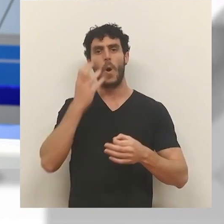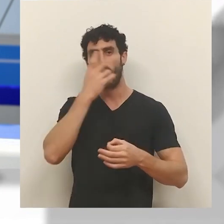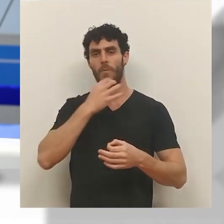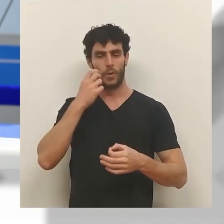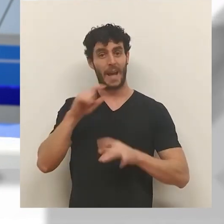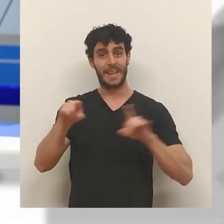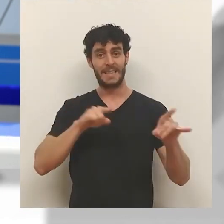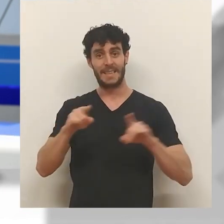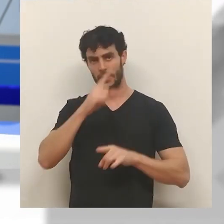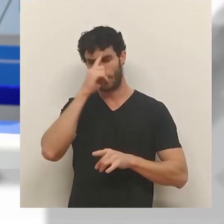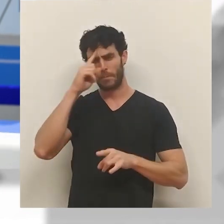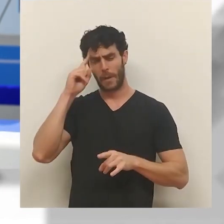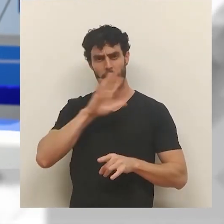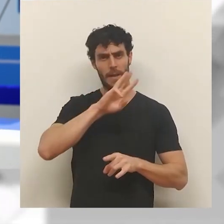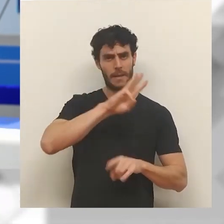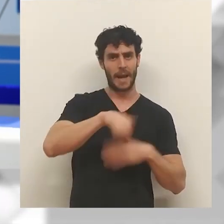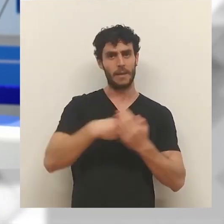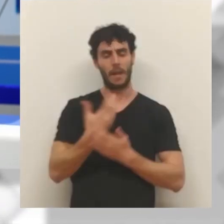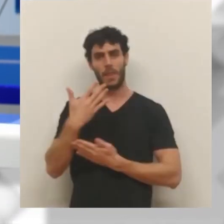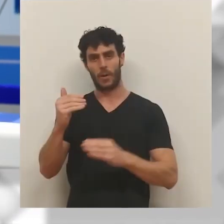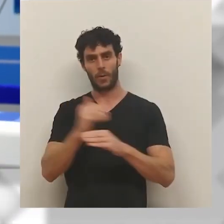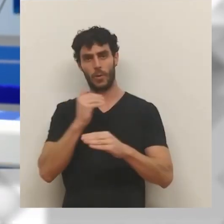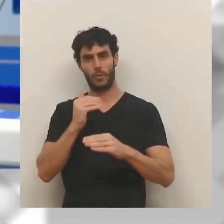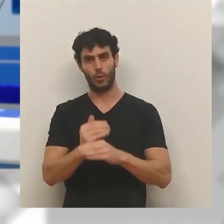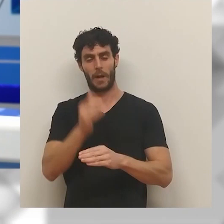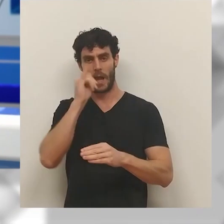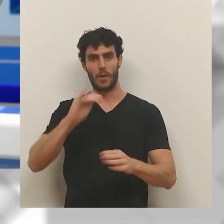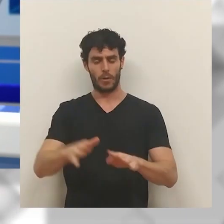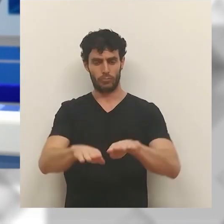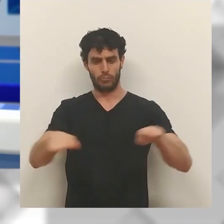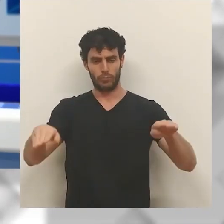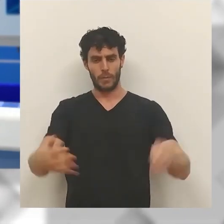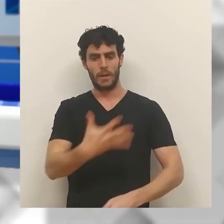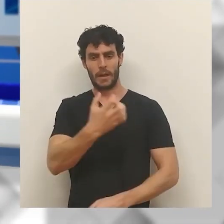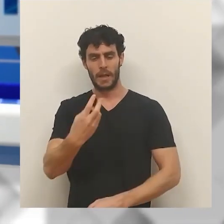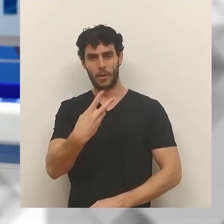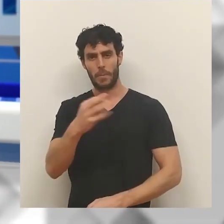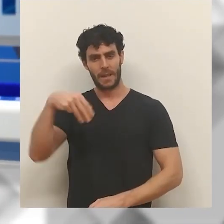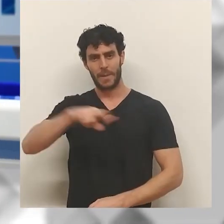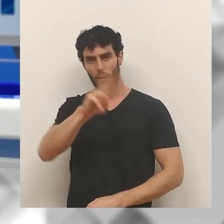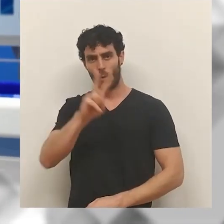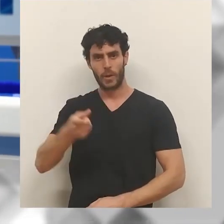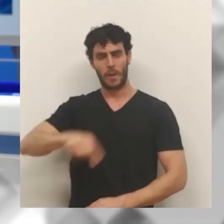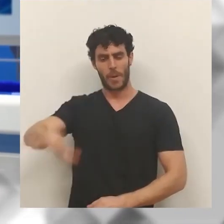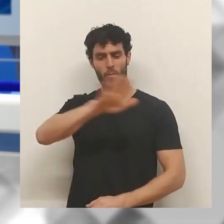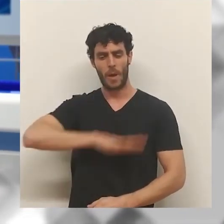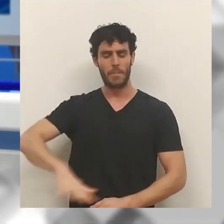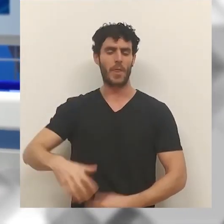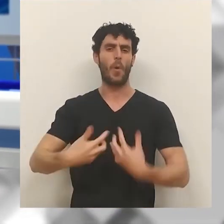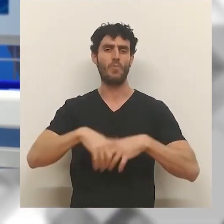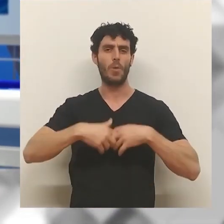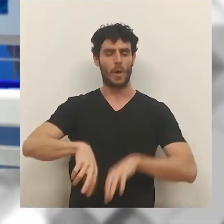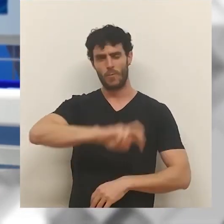van a participar en la feria Fruit Attraction que se celebra en Madrid del 3 al 5 de octubre. El stand riojano contará con 520 metros